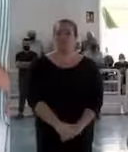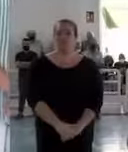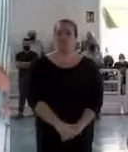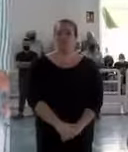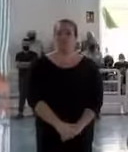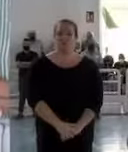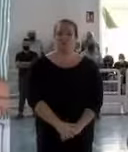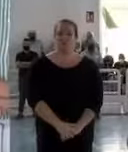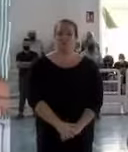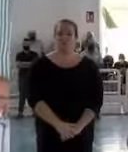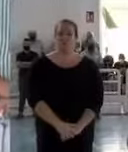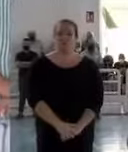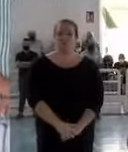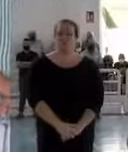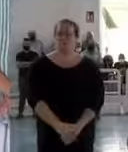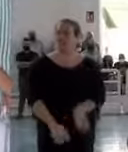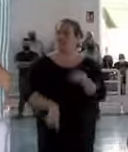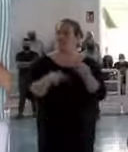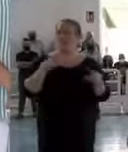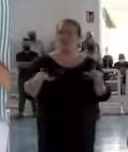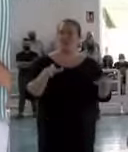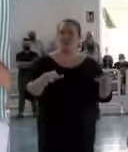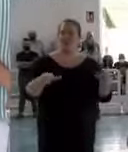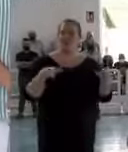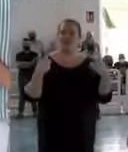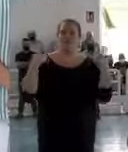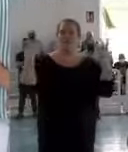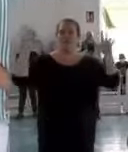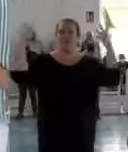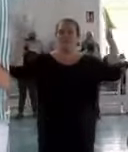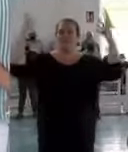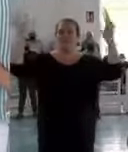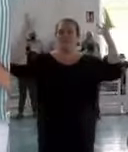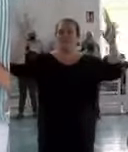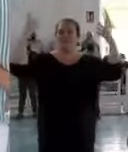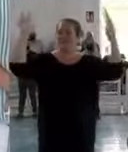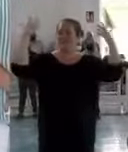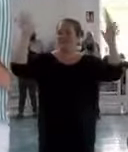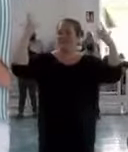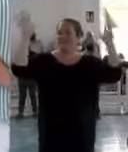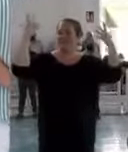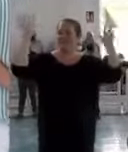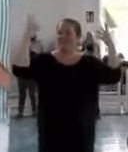Pues entonces, eso es una información. Eso es una